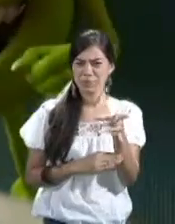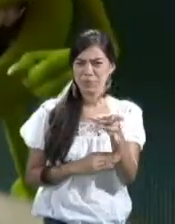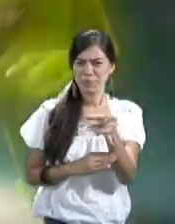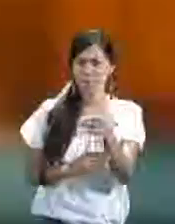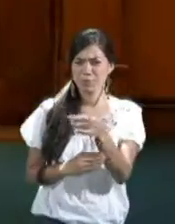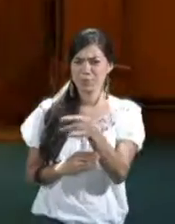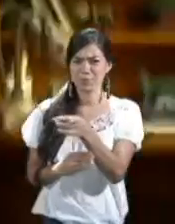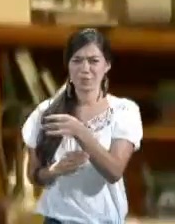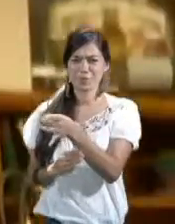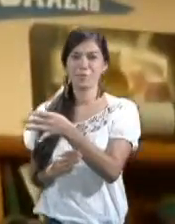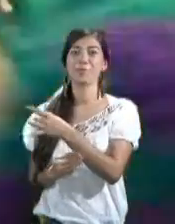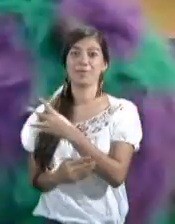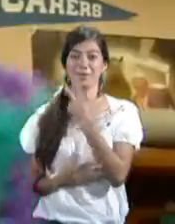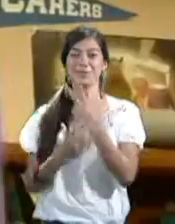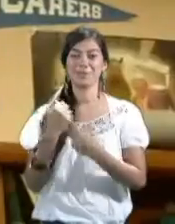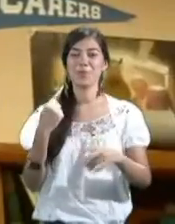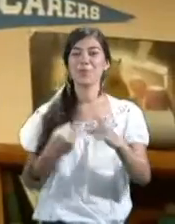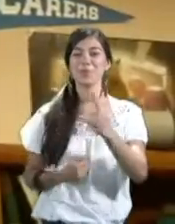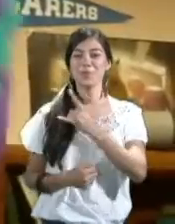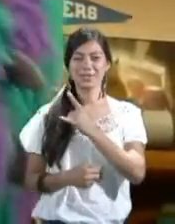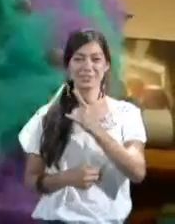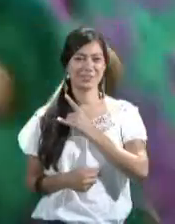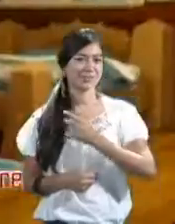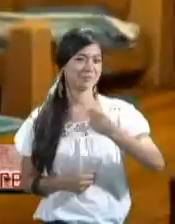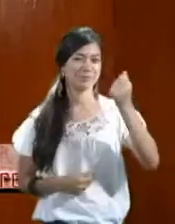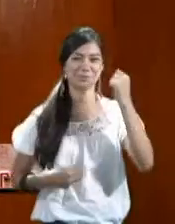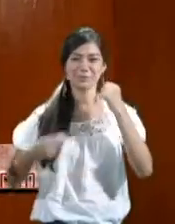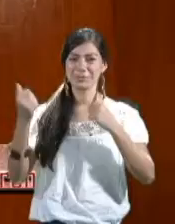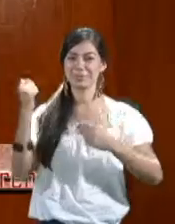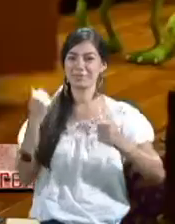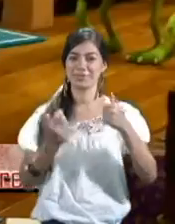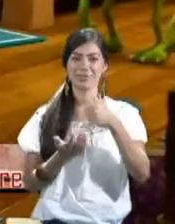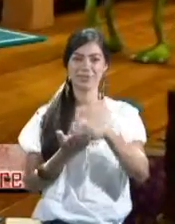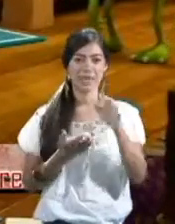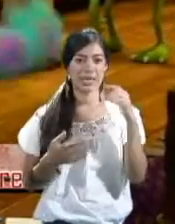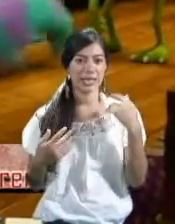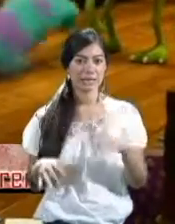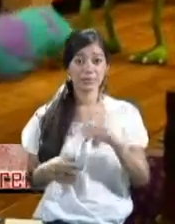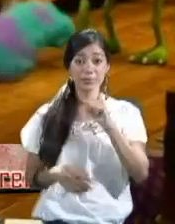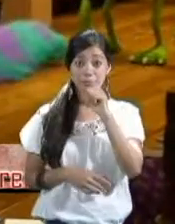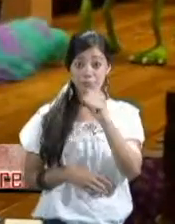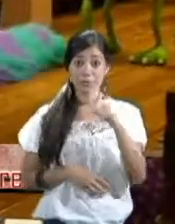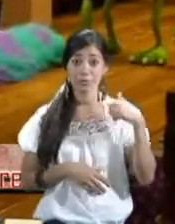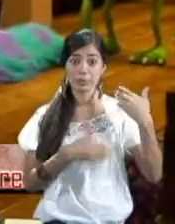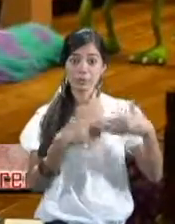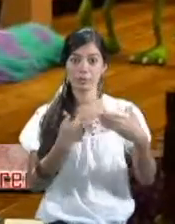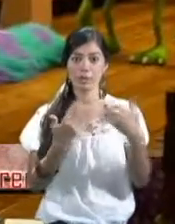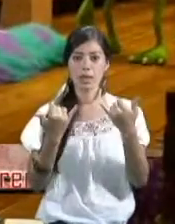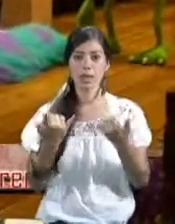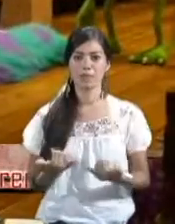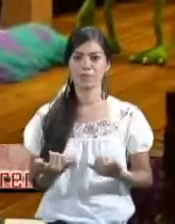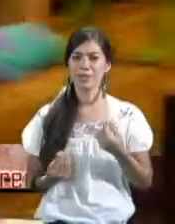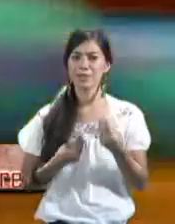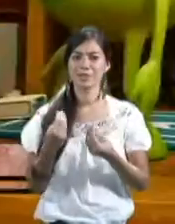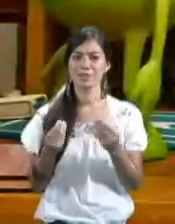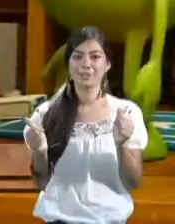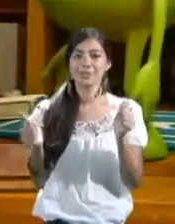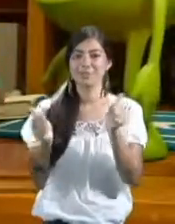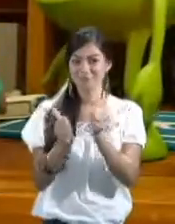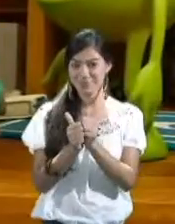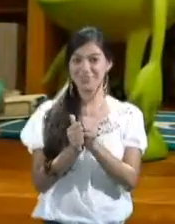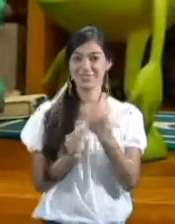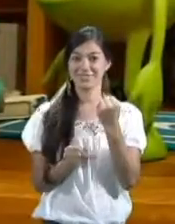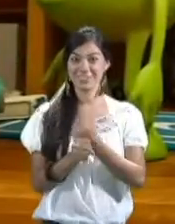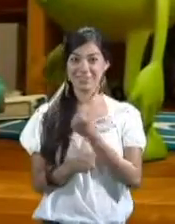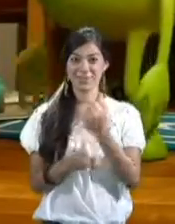de su desenfrenado espíritu competitivo, ambos son expulsados del prestigioso programa de sustos de la universidad. Y para empeorar las cosas, se verán obligados a